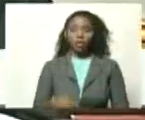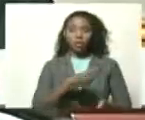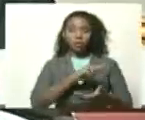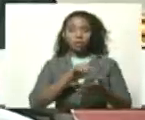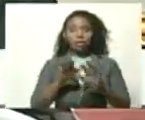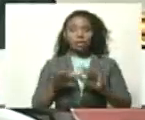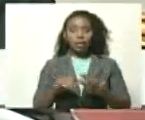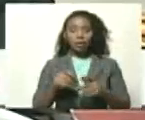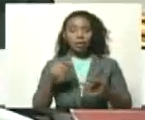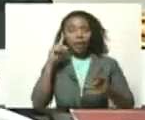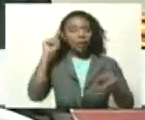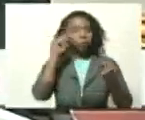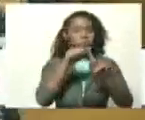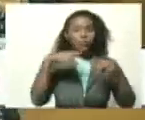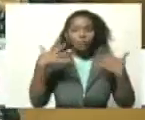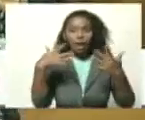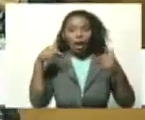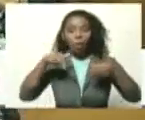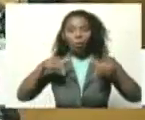objeto de la sesión.